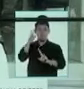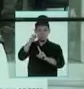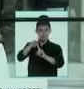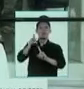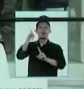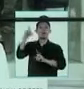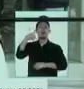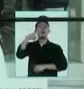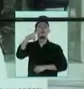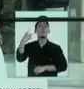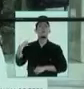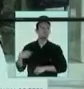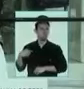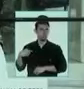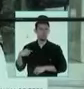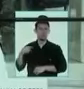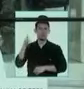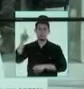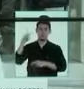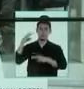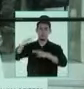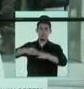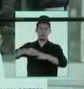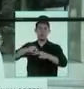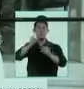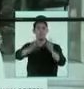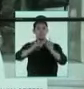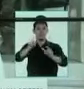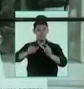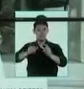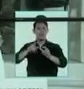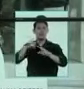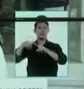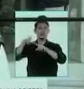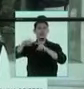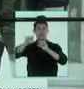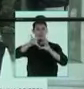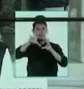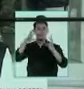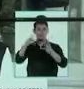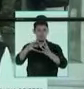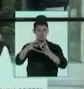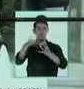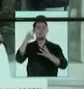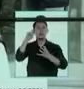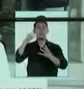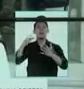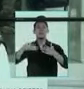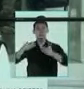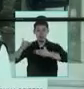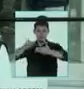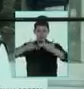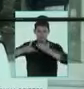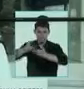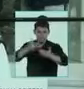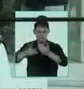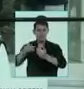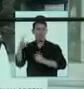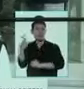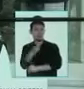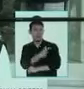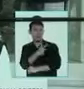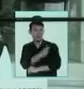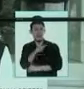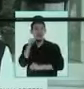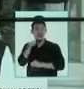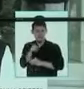no cita al embajador ruso para que le explique? Porque no quiere, pues. Porque el embajador ruso está dispuesto a vender a los privados. Más sobre la vacuna rusa.